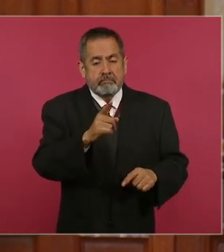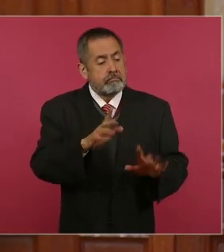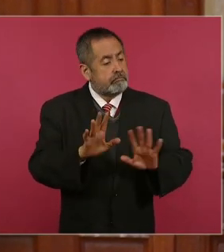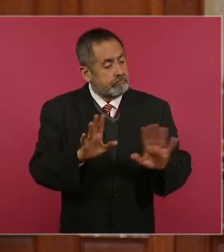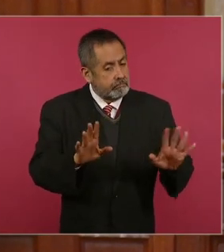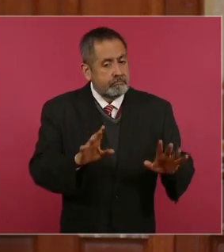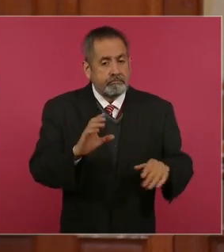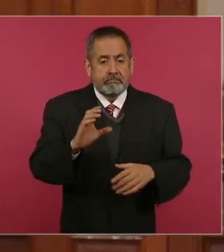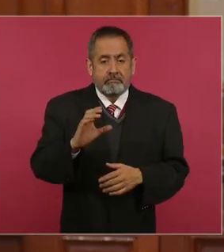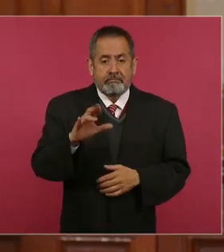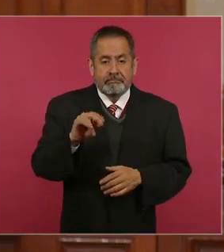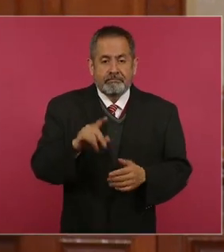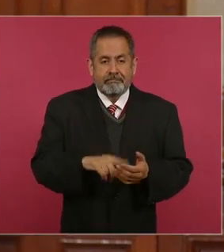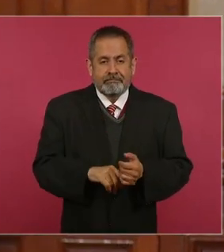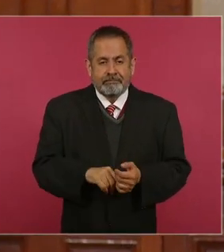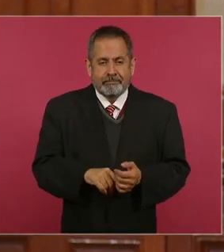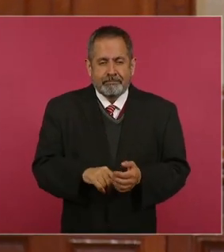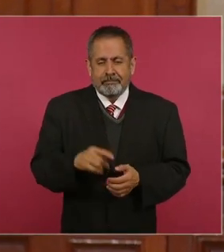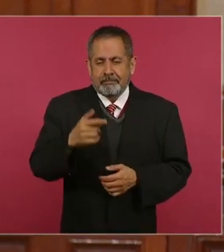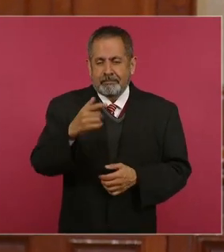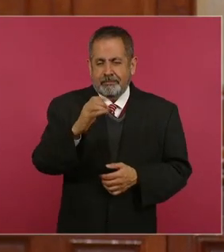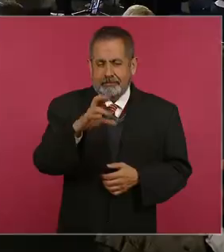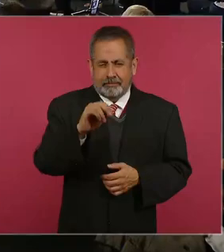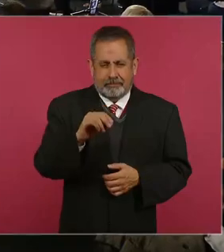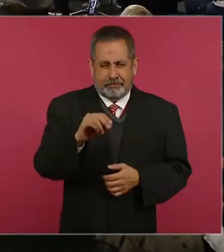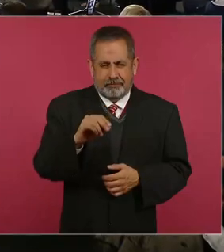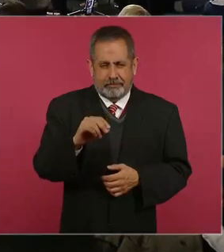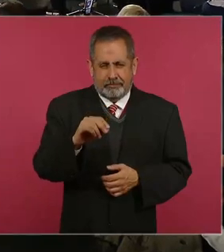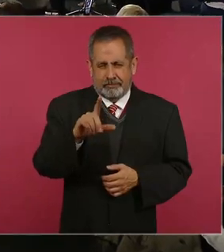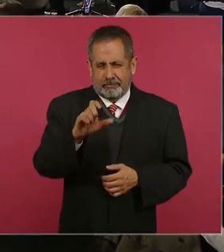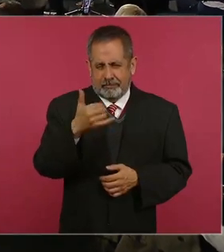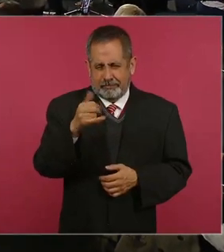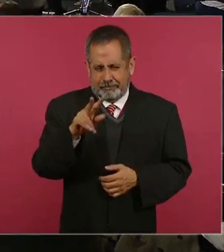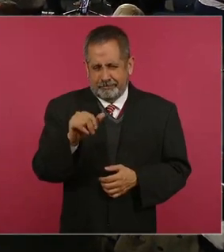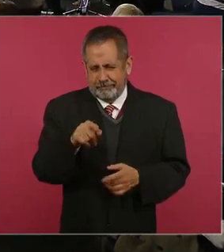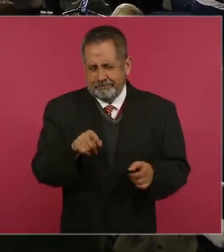Ciro Gómez Leiva, no es que